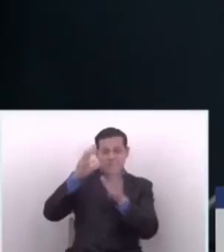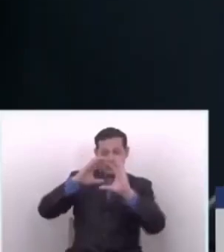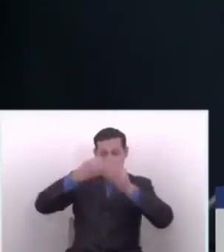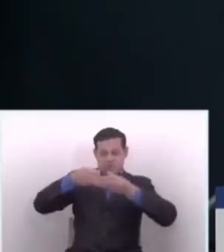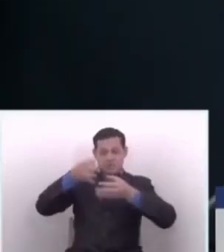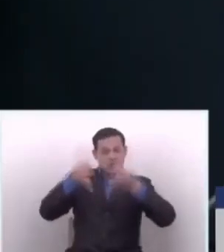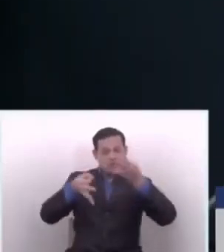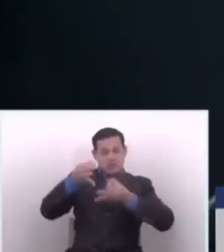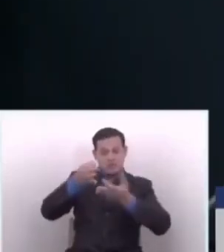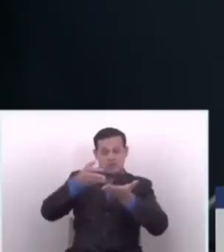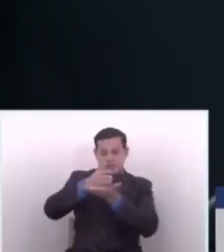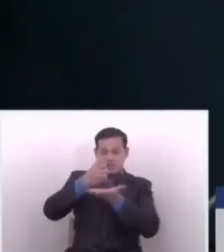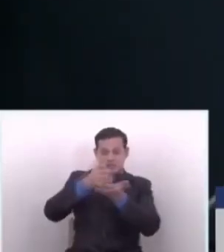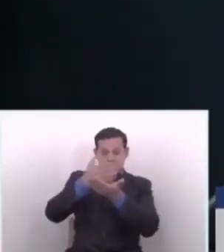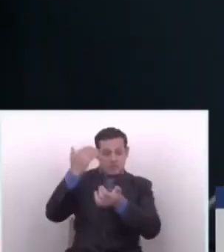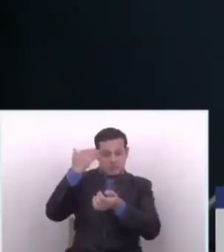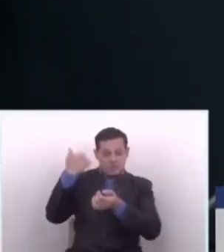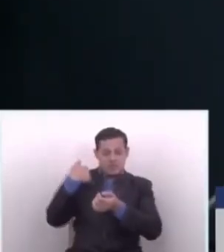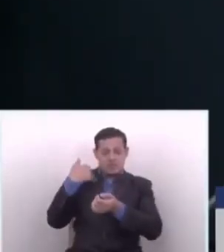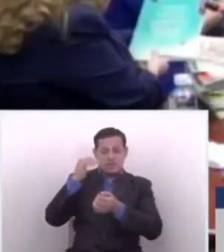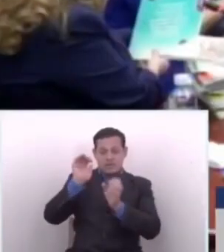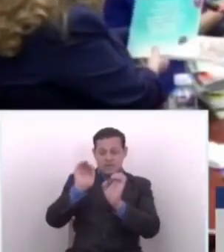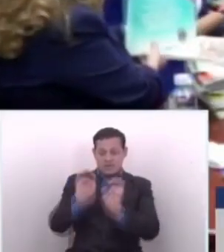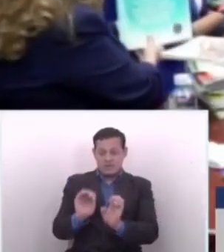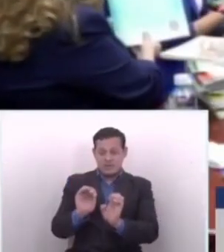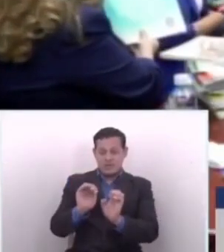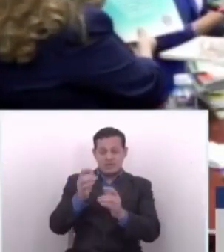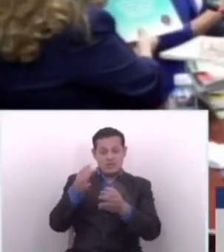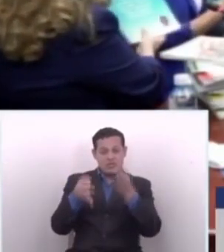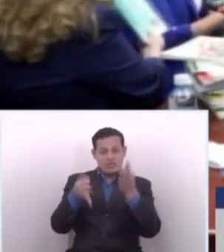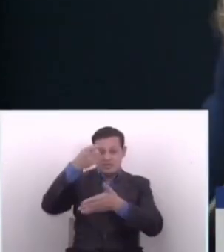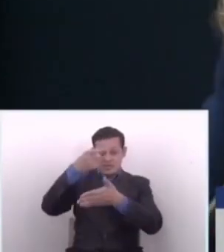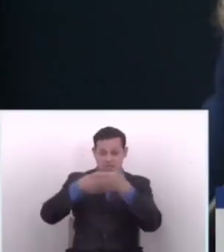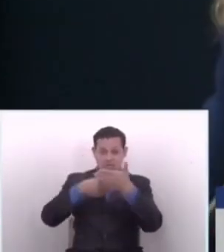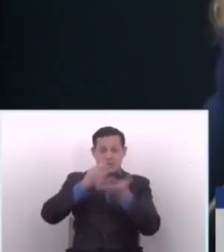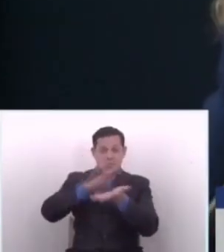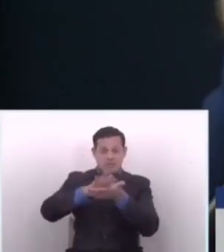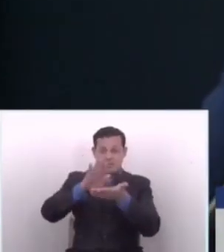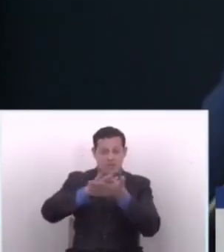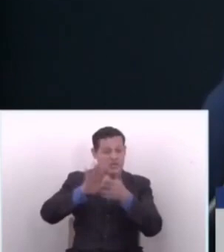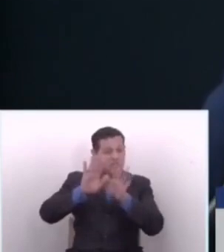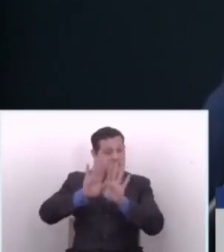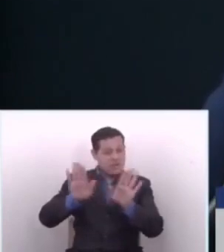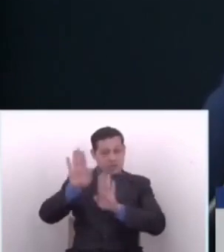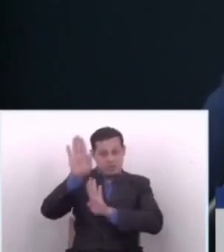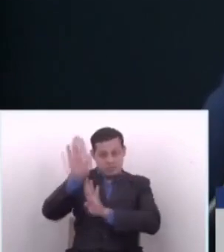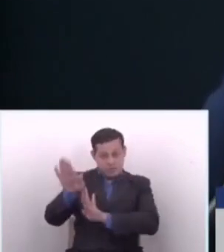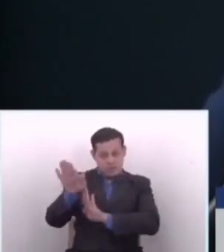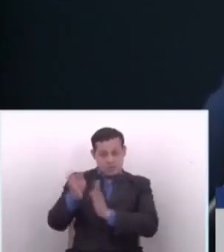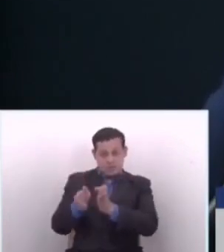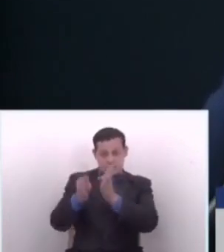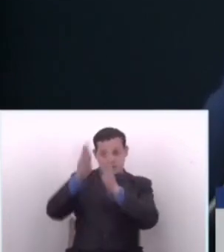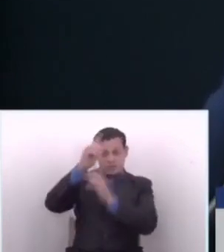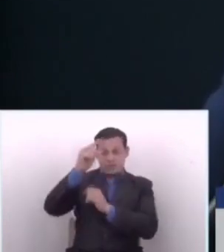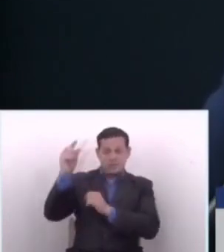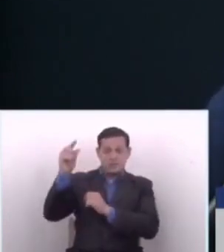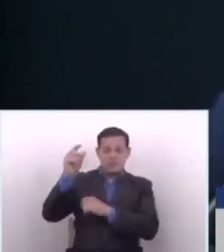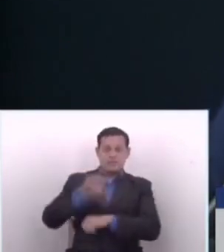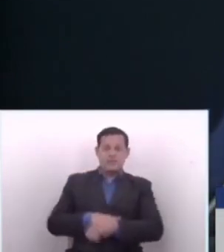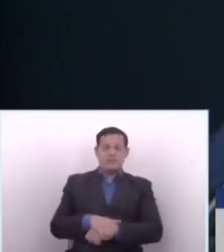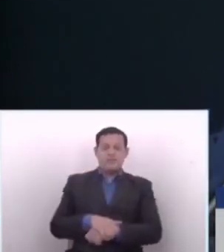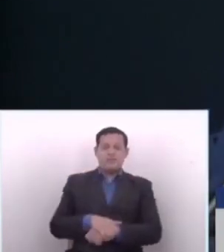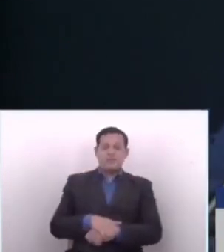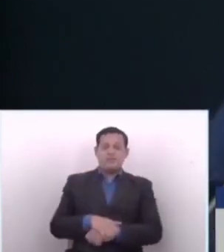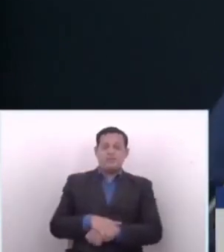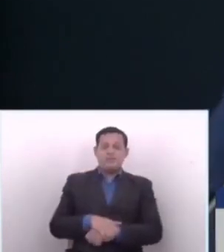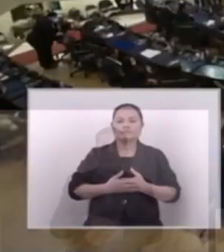el proceso de elección para funcionarios de esta índole mejore el informe destaca la falta de criterios fijos que siguieron los diputados para